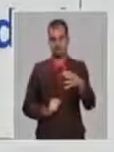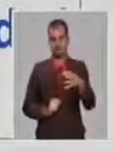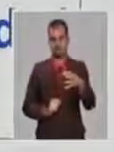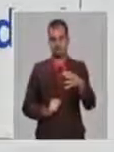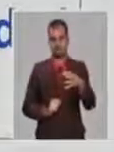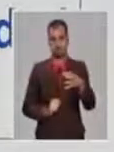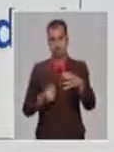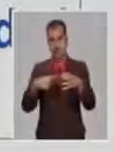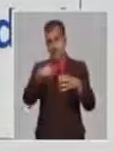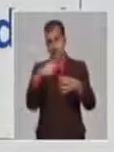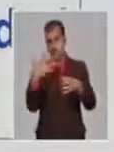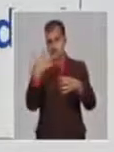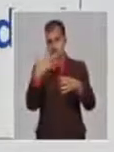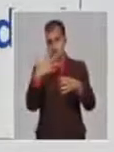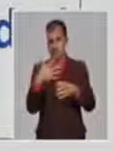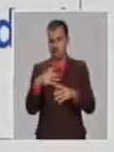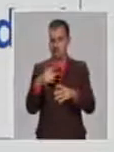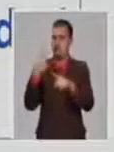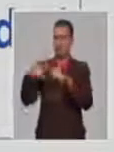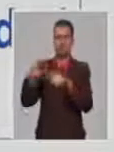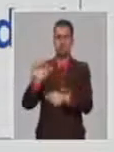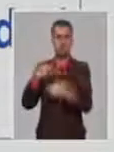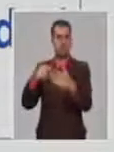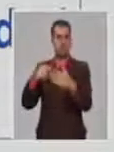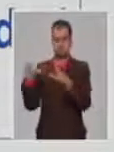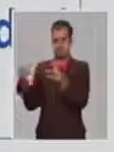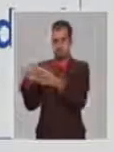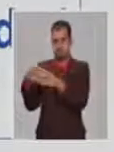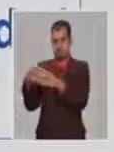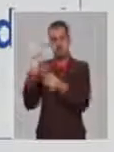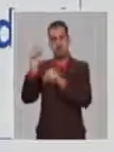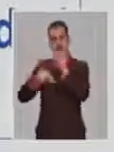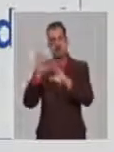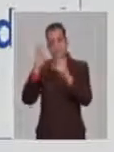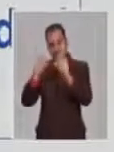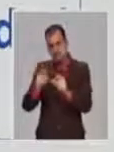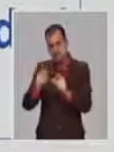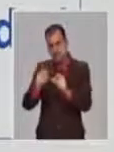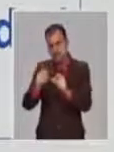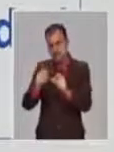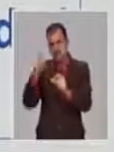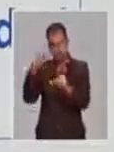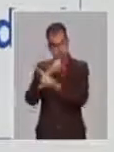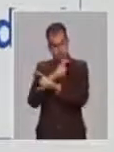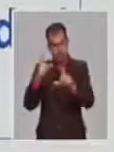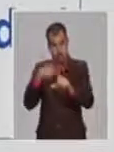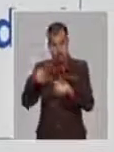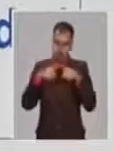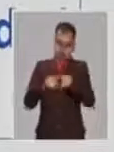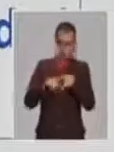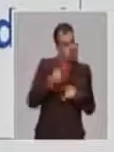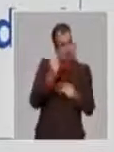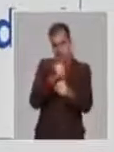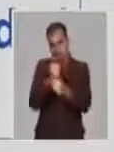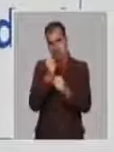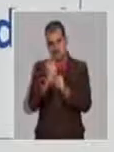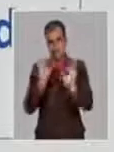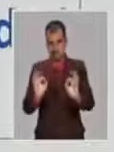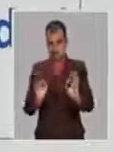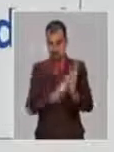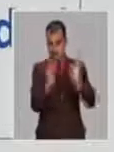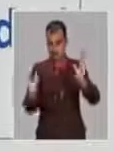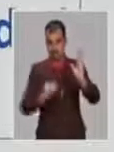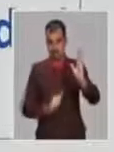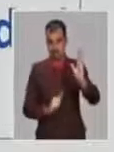la participación del ICIMAF, un grupo de estadísticos matemáticos que nos han estado acompañando todo este periodo